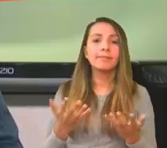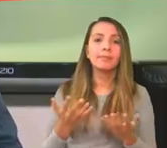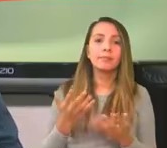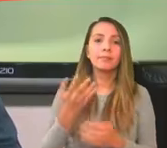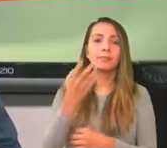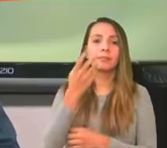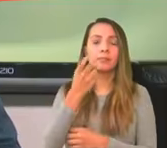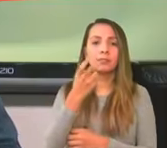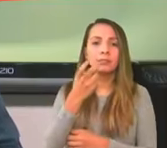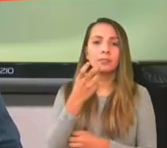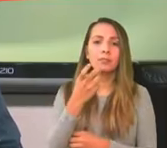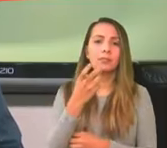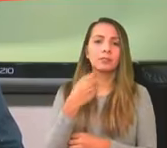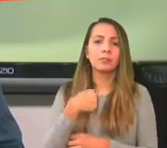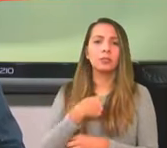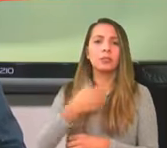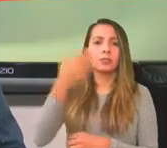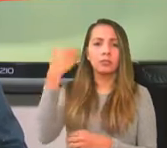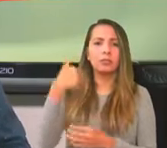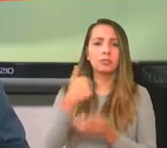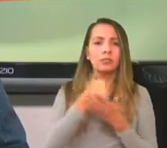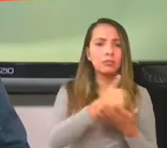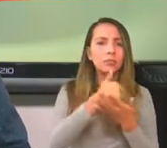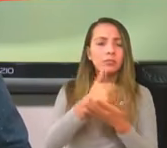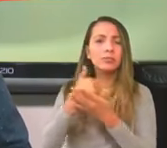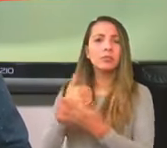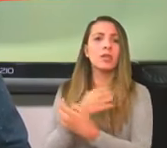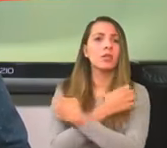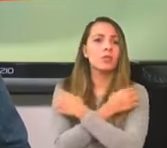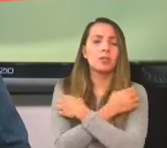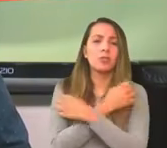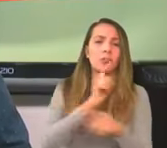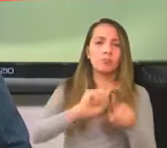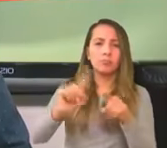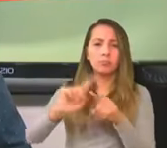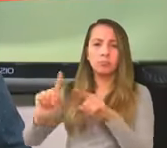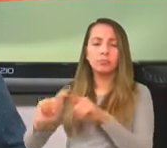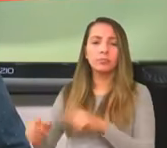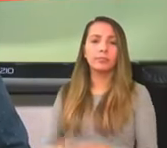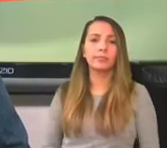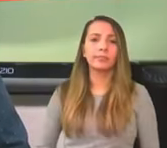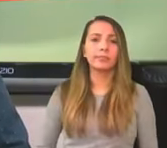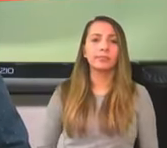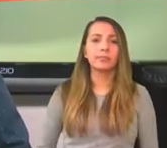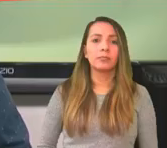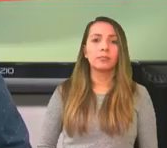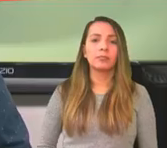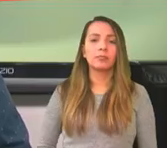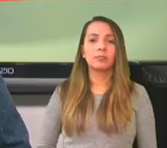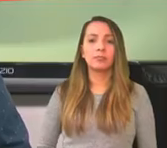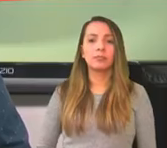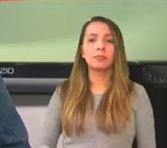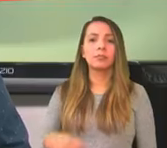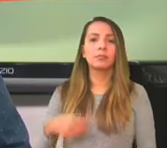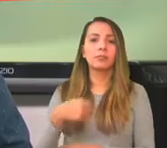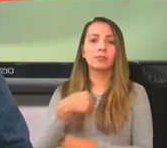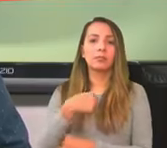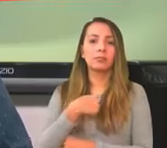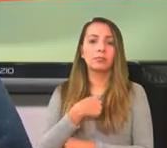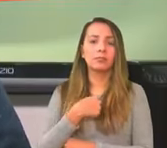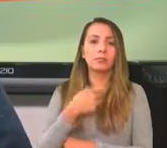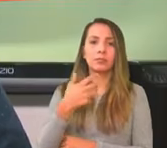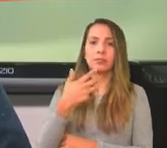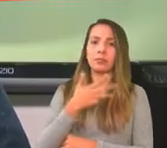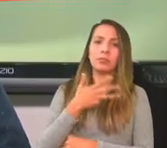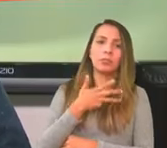he participado en otras actividades de educación formal y no formal. Tengo, bueno, padres